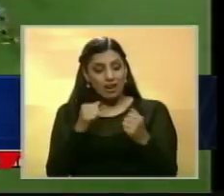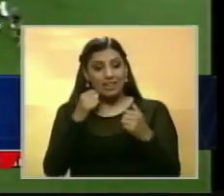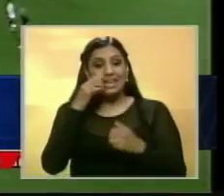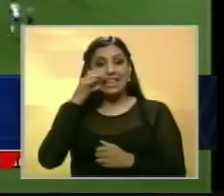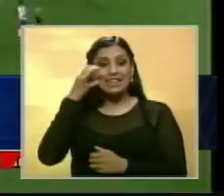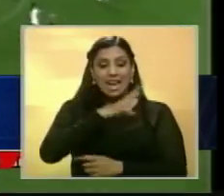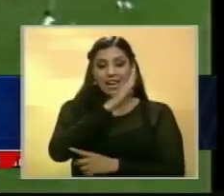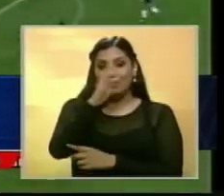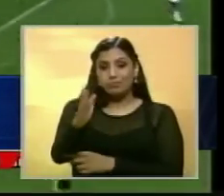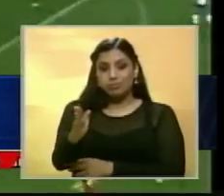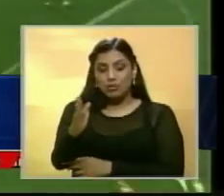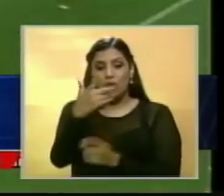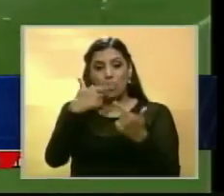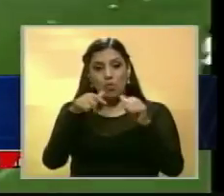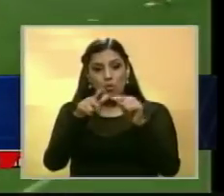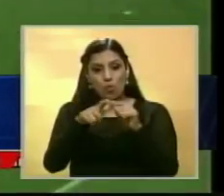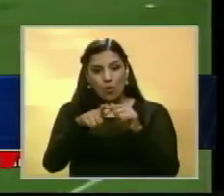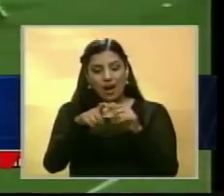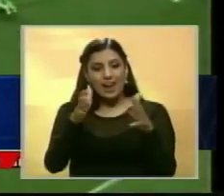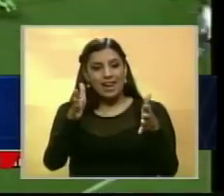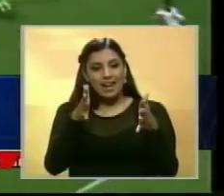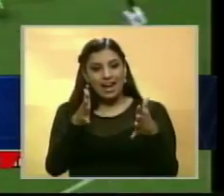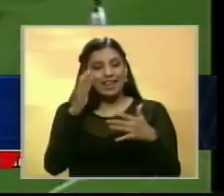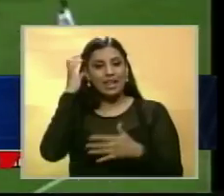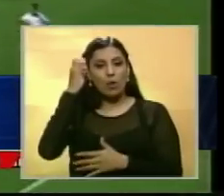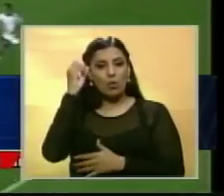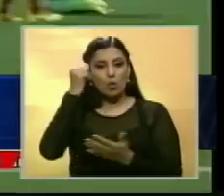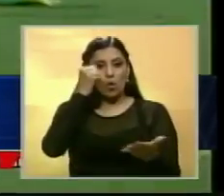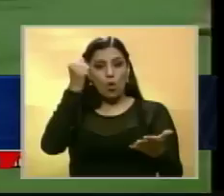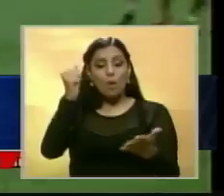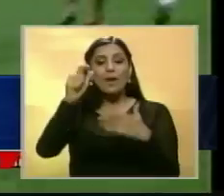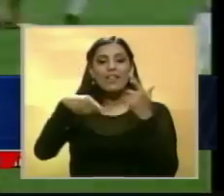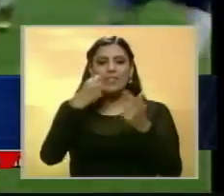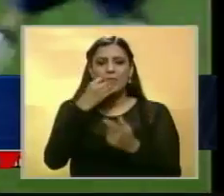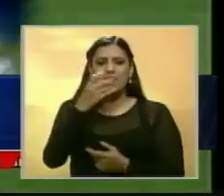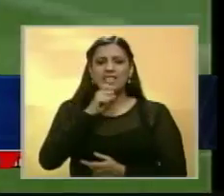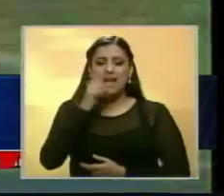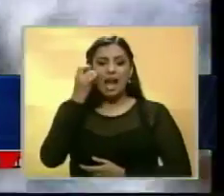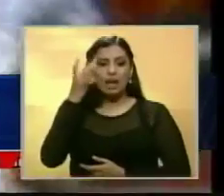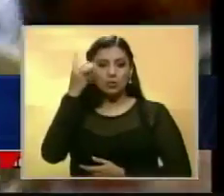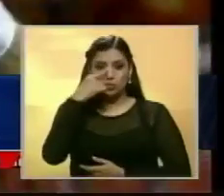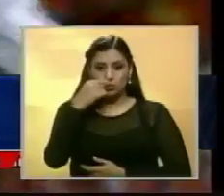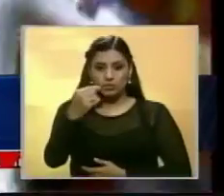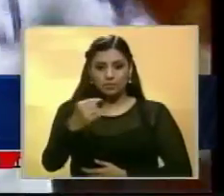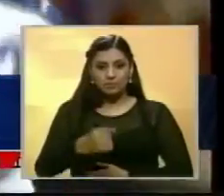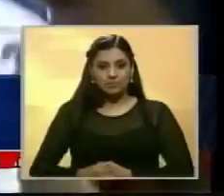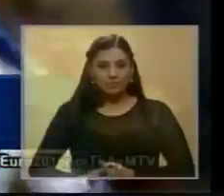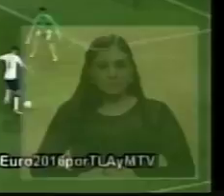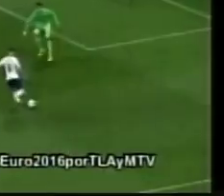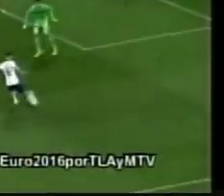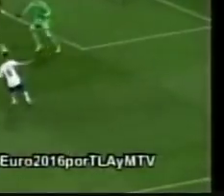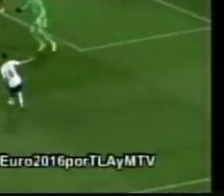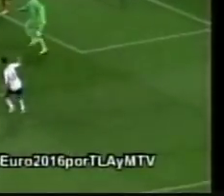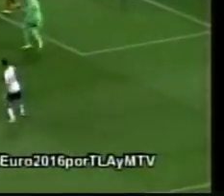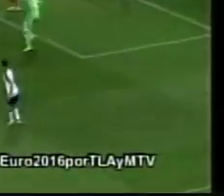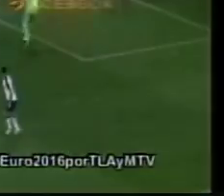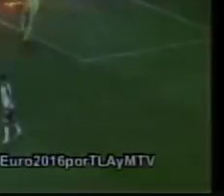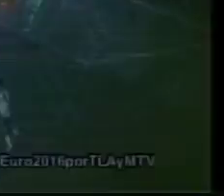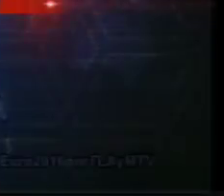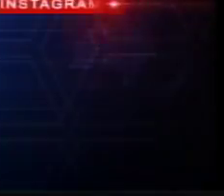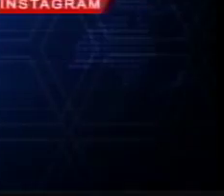Italia venció a Bélgica en su debut en la Eurocopa. En breve los detalles con Tony Cittadini.